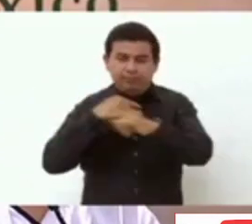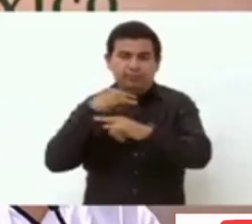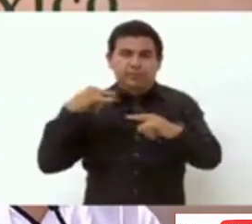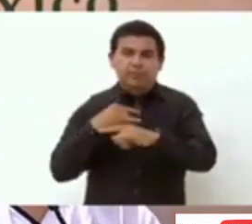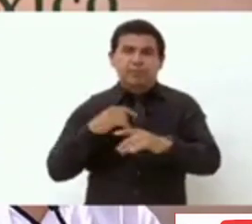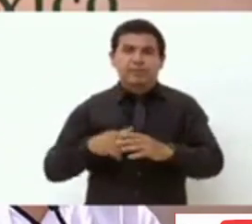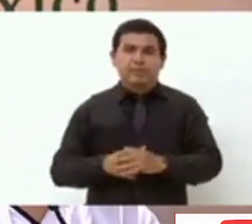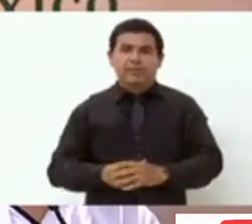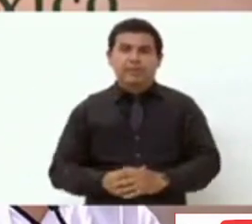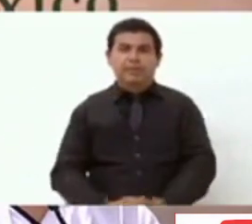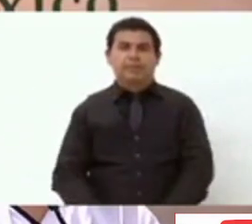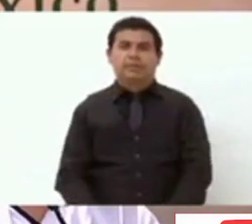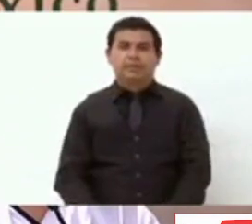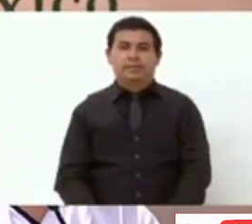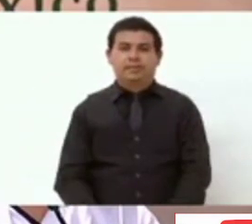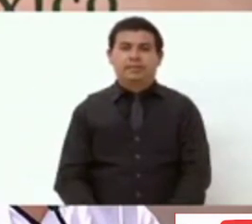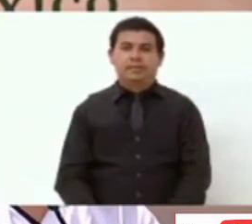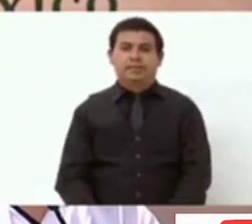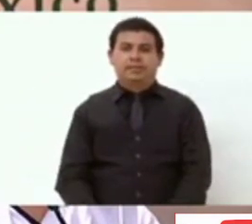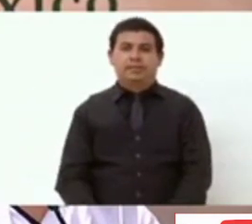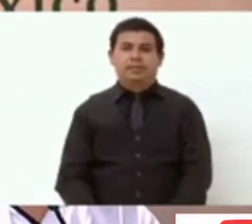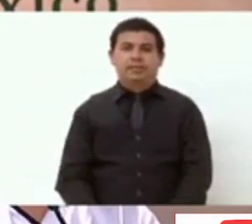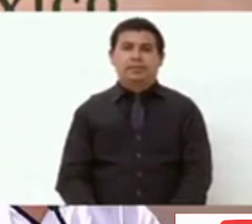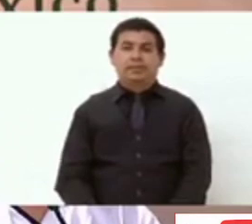que había quedado